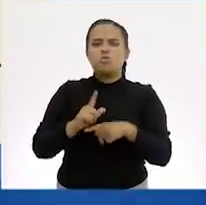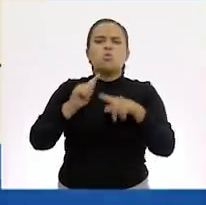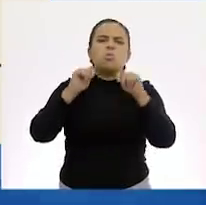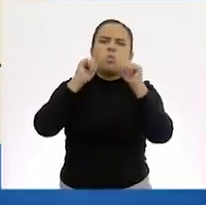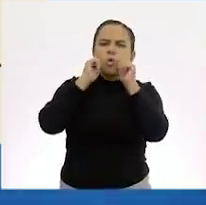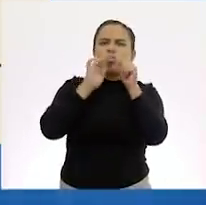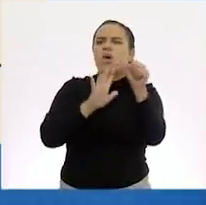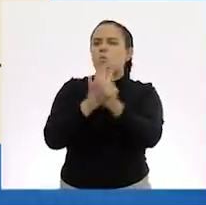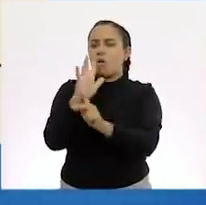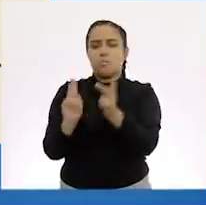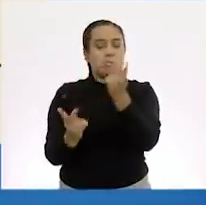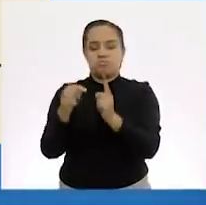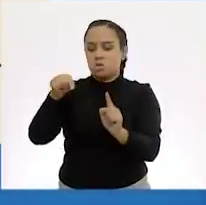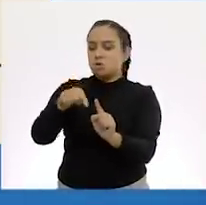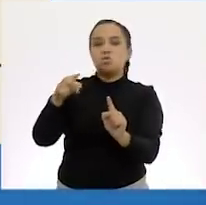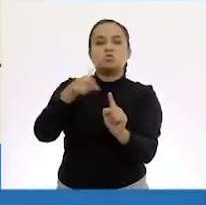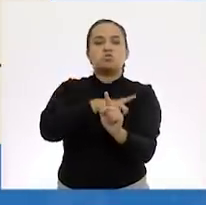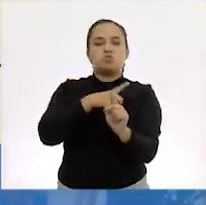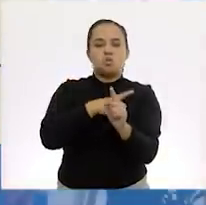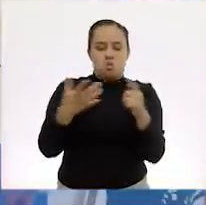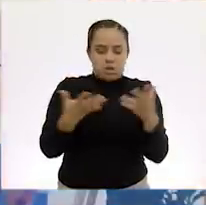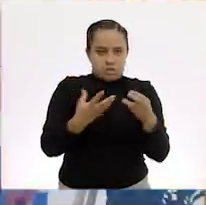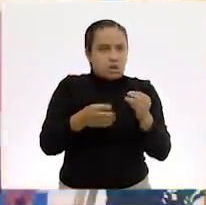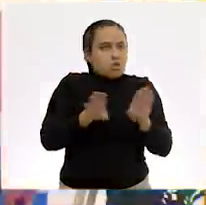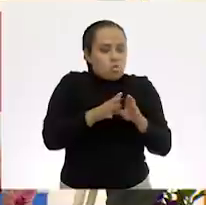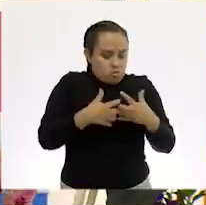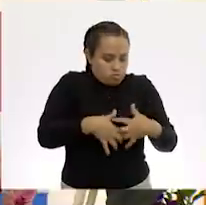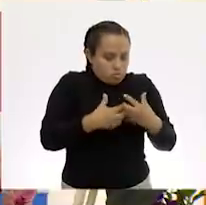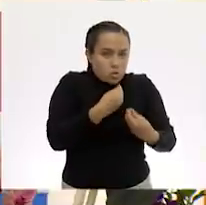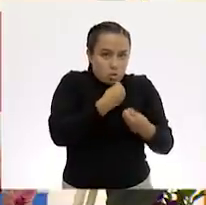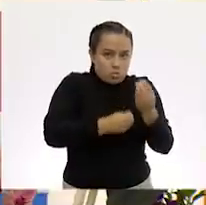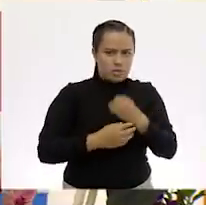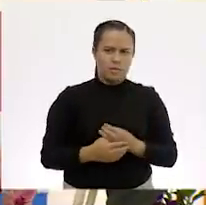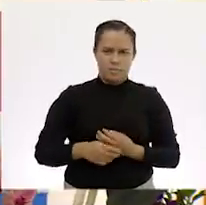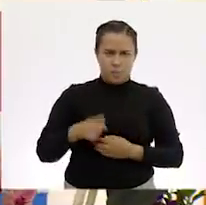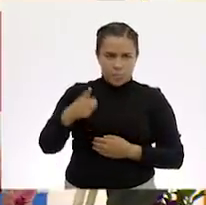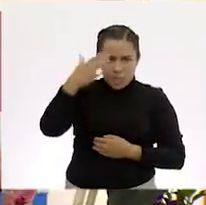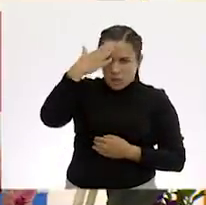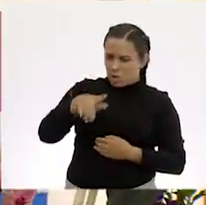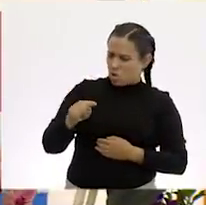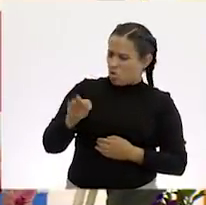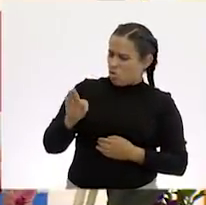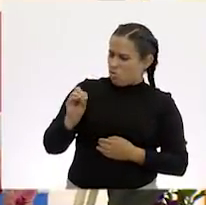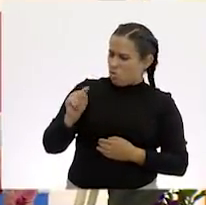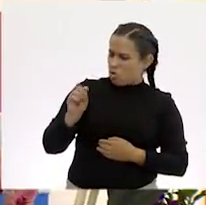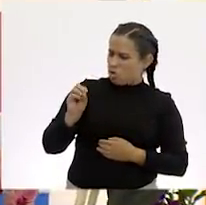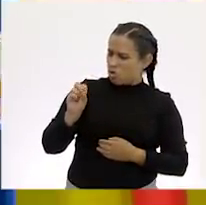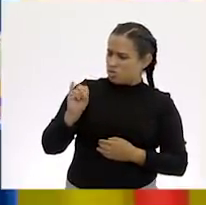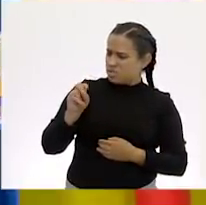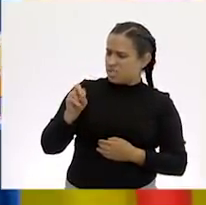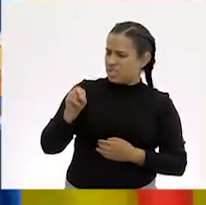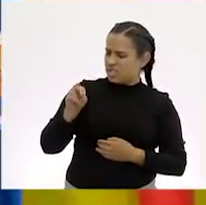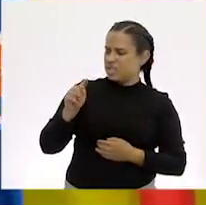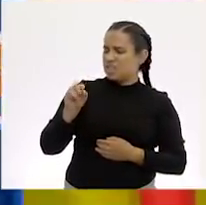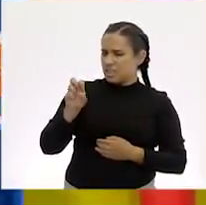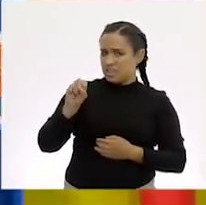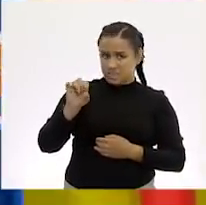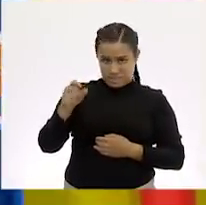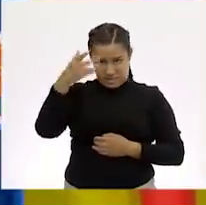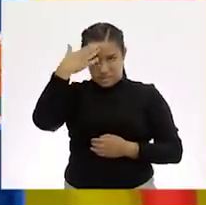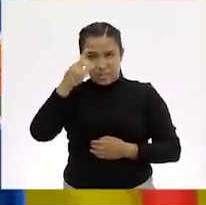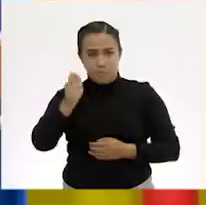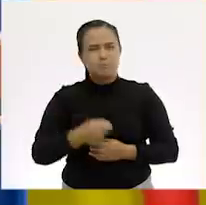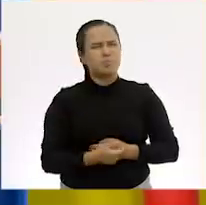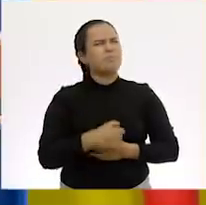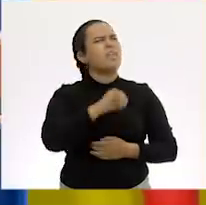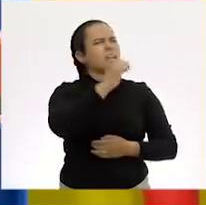tipo de planta, ellas saben hacer su propio alimento. ¿Tú Muy sabes lo que bien. significa fotosíntesis, Ruth? No, la verdad es que había escuchado